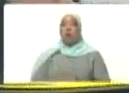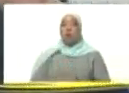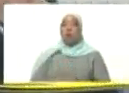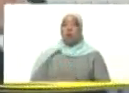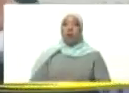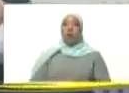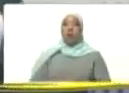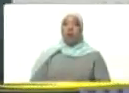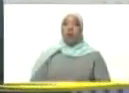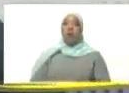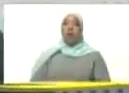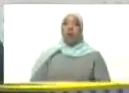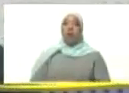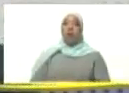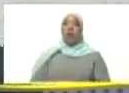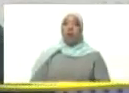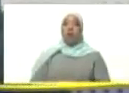If